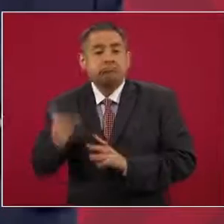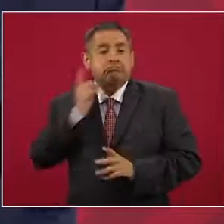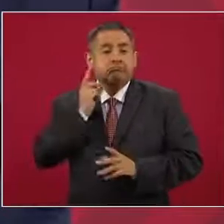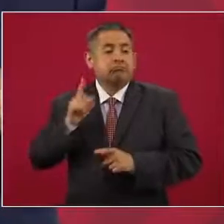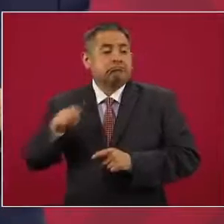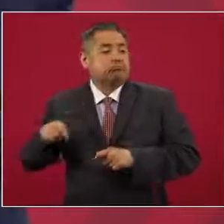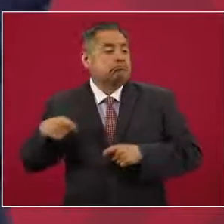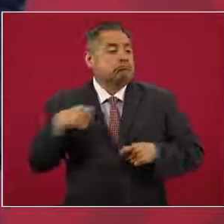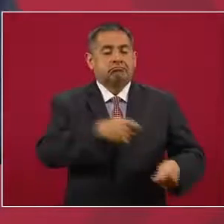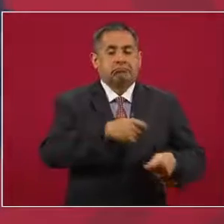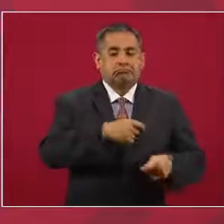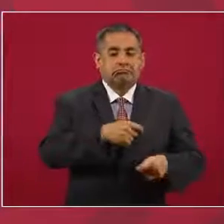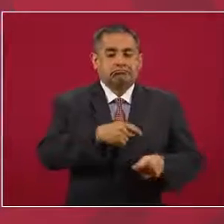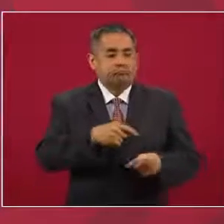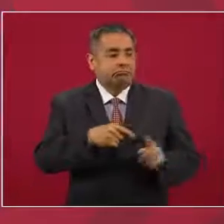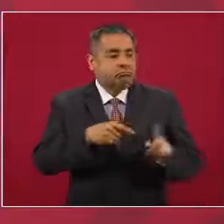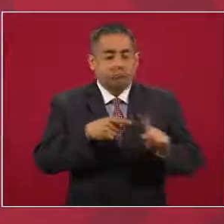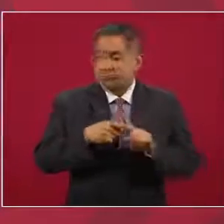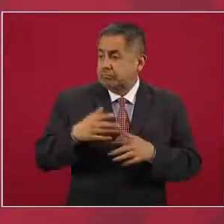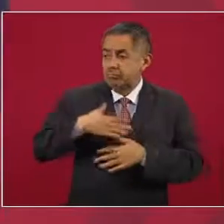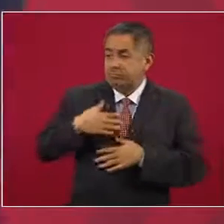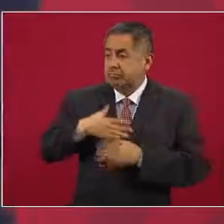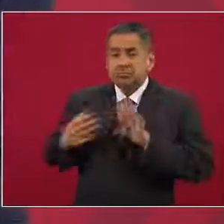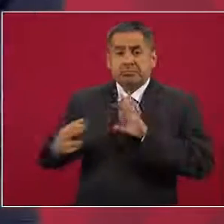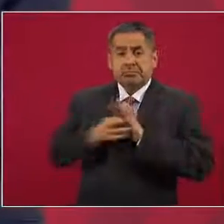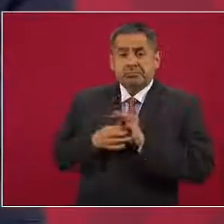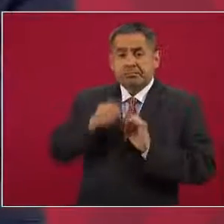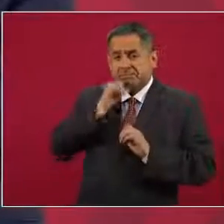de distritos que no pertenecían a su estado,